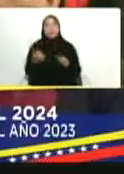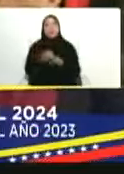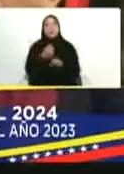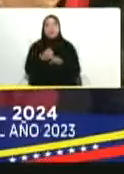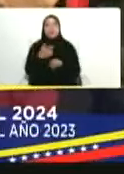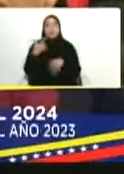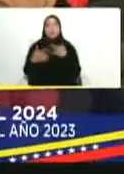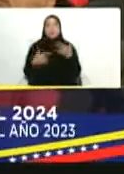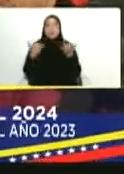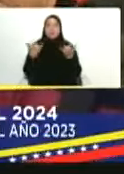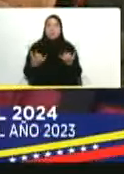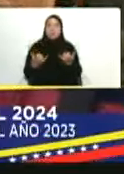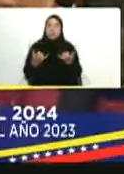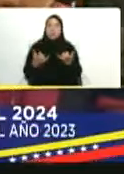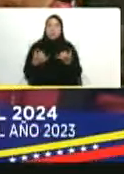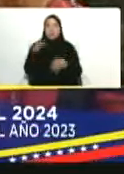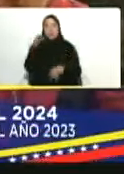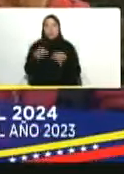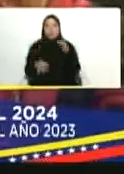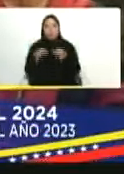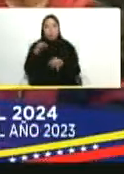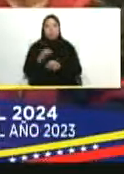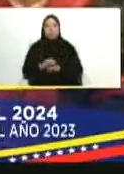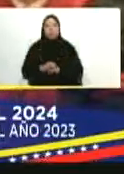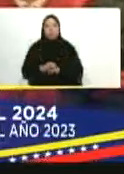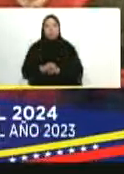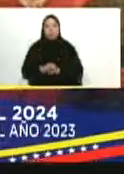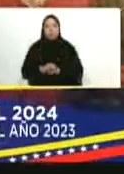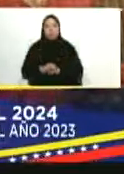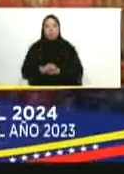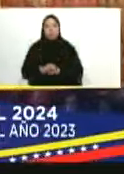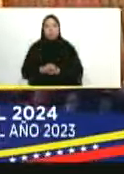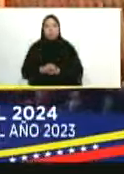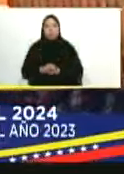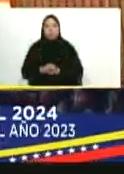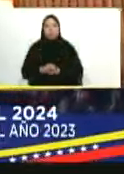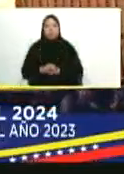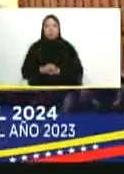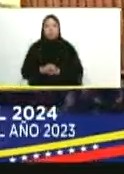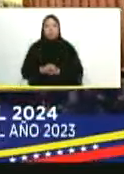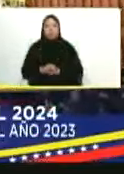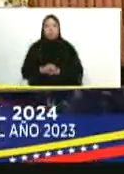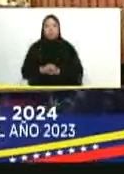vicepresidenta del Tribunal Supremo de Justicia, Tania de Amelio Gardiet.